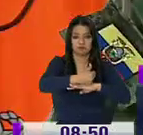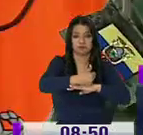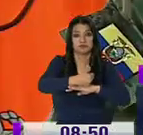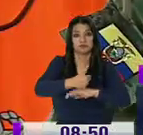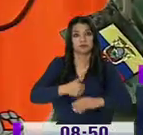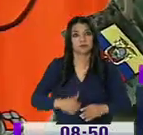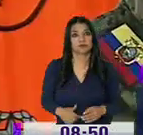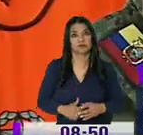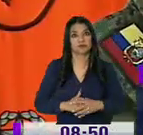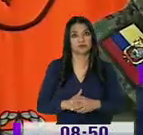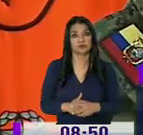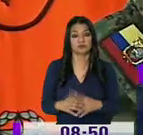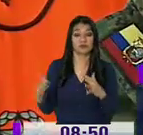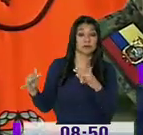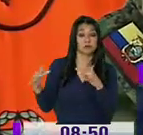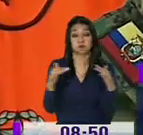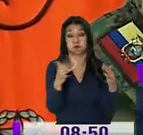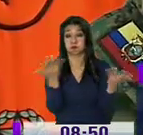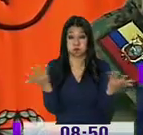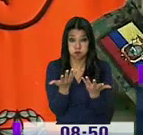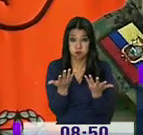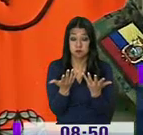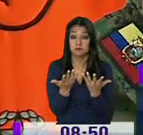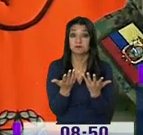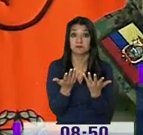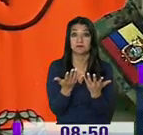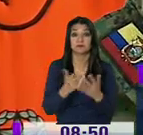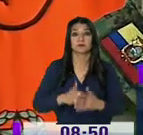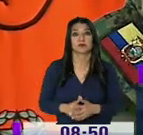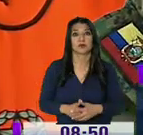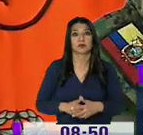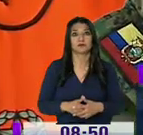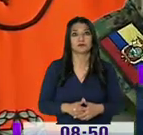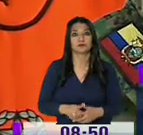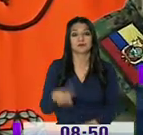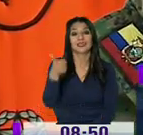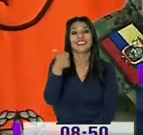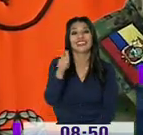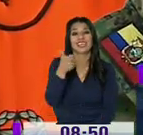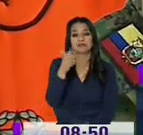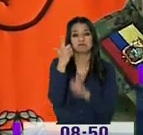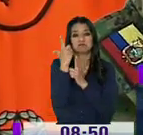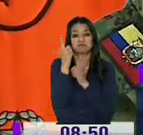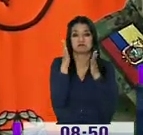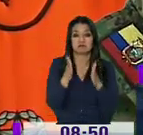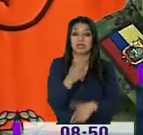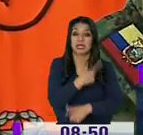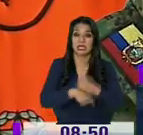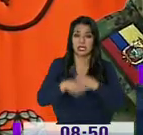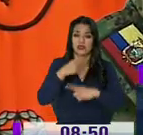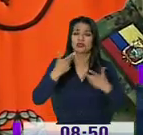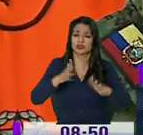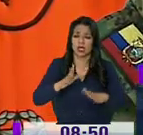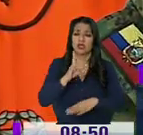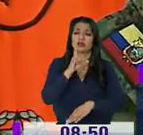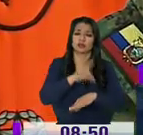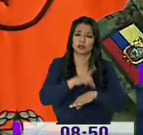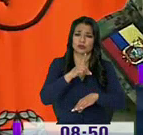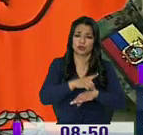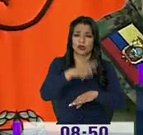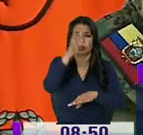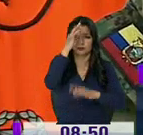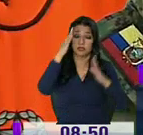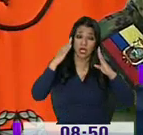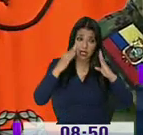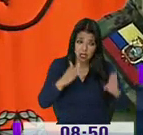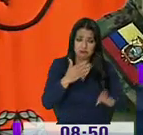Producto de este enfrentamiento, hemos tenido nosotros 10 heridos militares que han sido tratados y atendidos y se encuentran en buenas